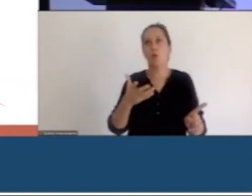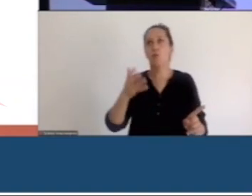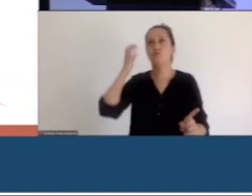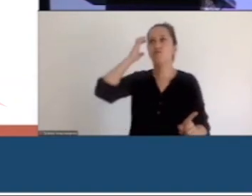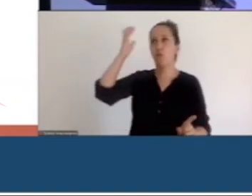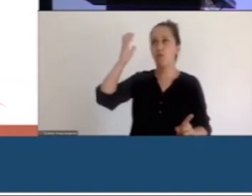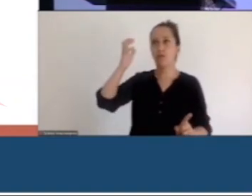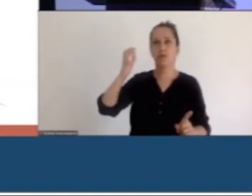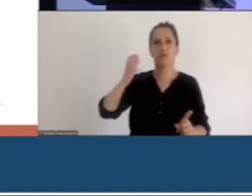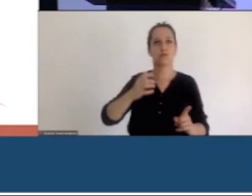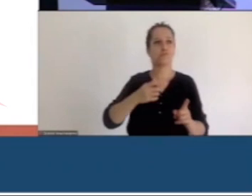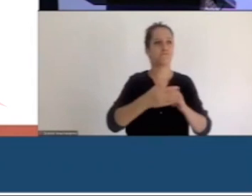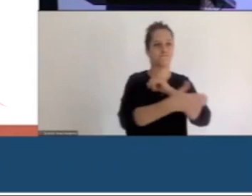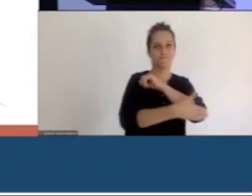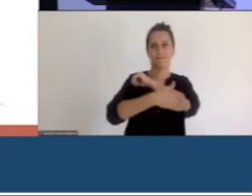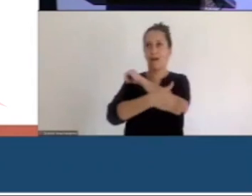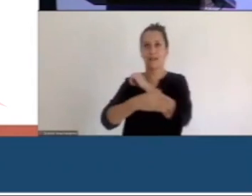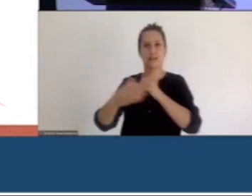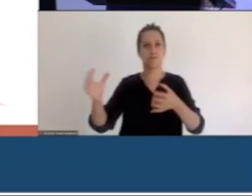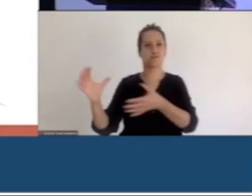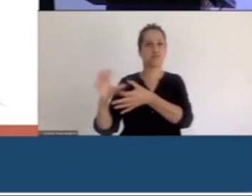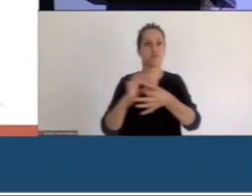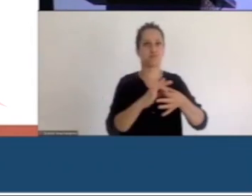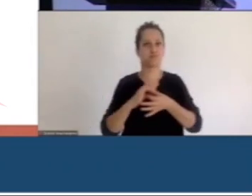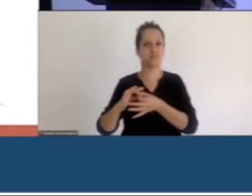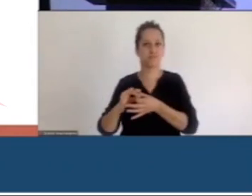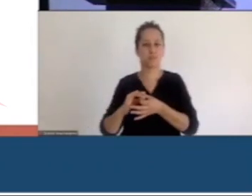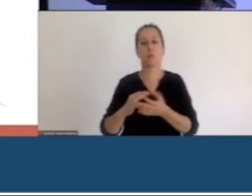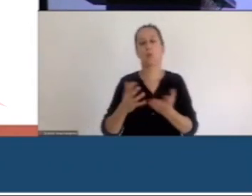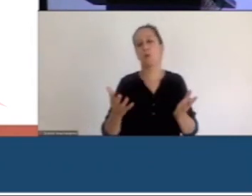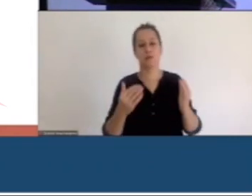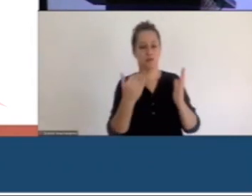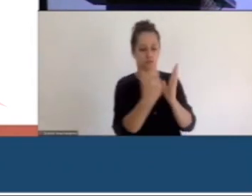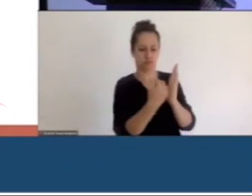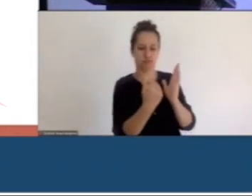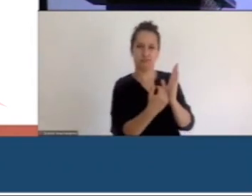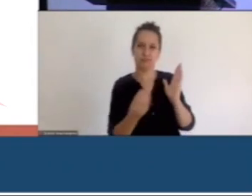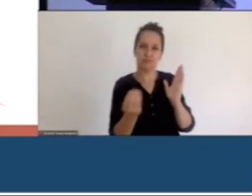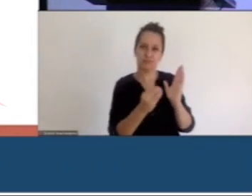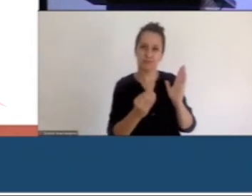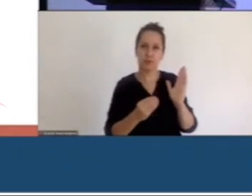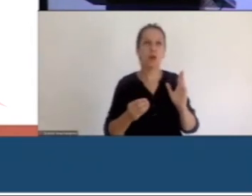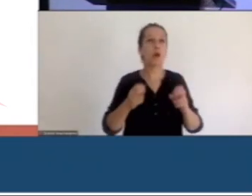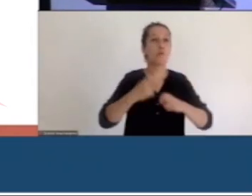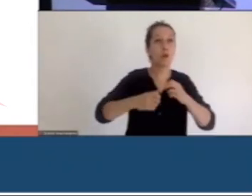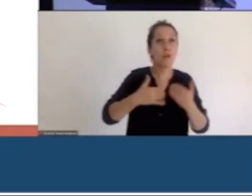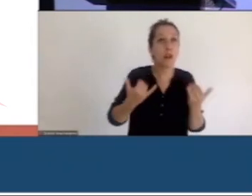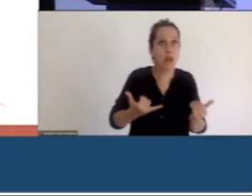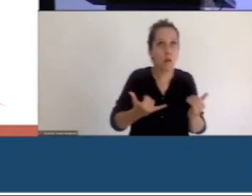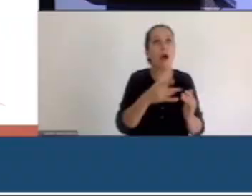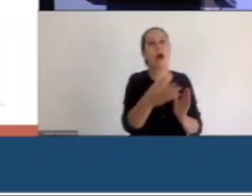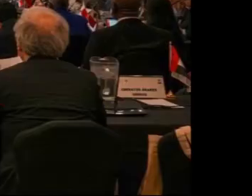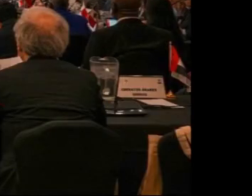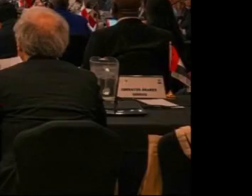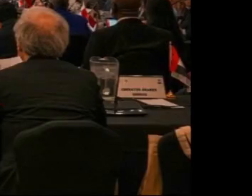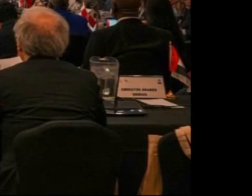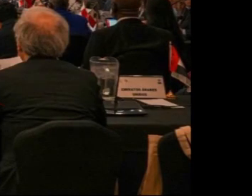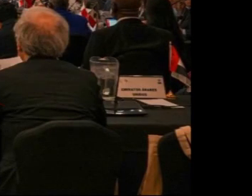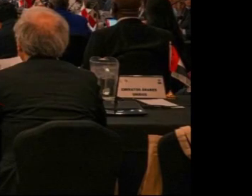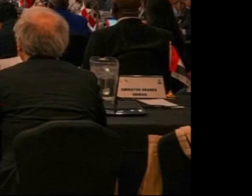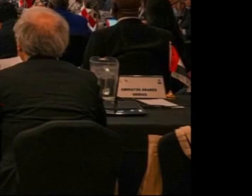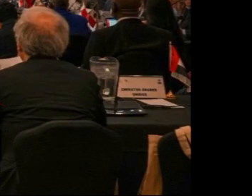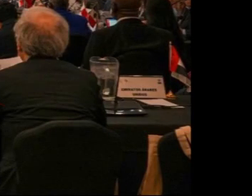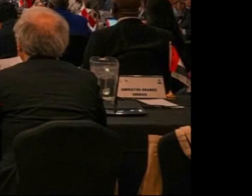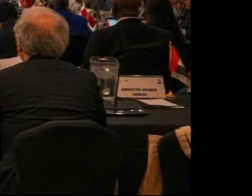cláusulas contingentes nuevos instrumentos bonos como lo ha logrado bueno se ha logrado en algunos países a través del